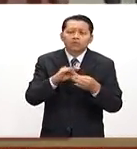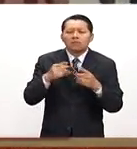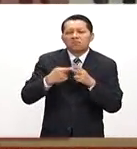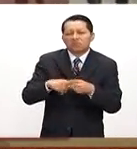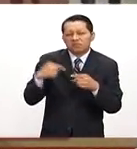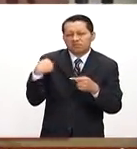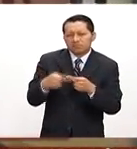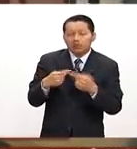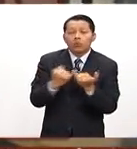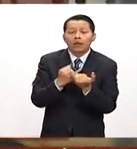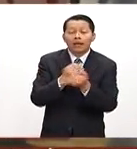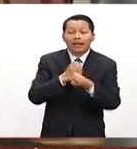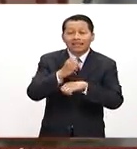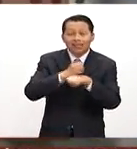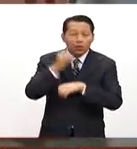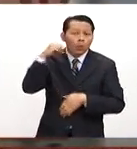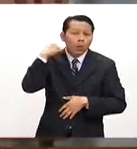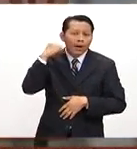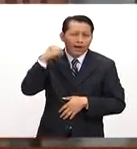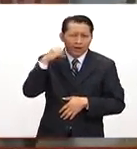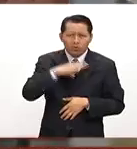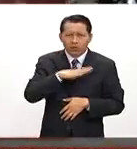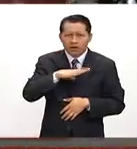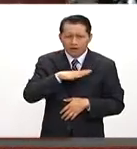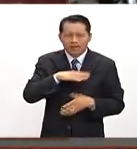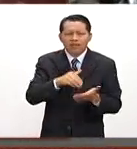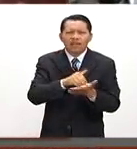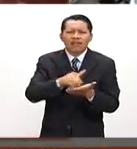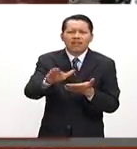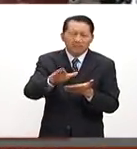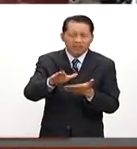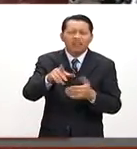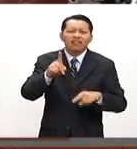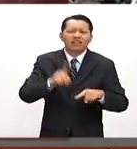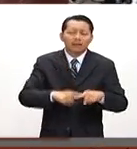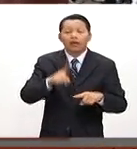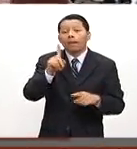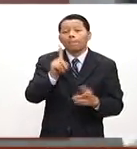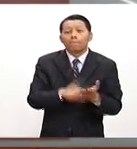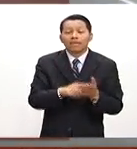los estados, en Oaxaca se separaría del servicio docente a